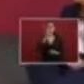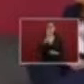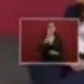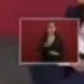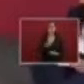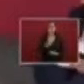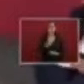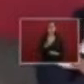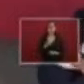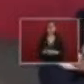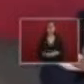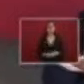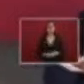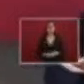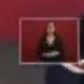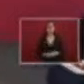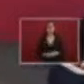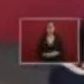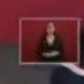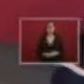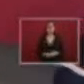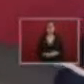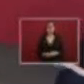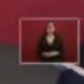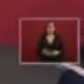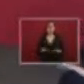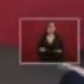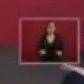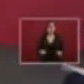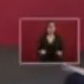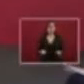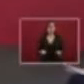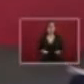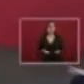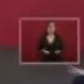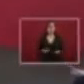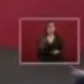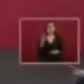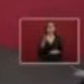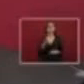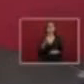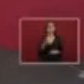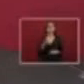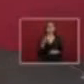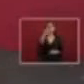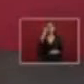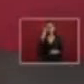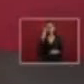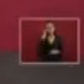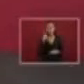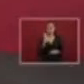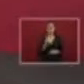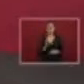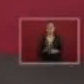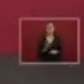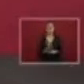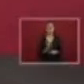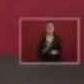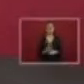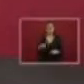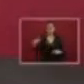con que esto se levantó de enero a marzo y lo de Rosario pasó hace un mes y medio. Entonces yo sí creo que incluso esos